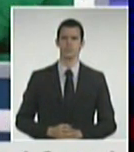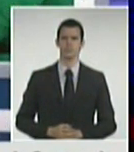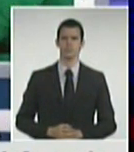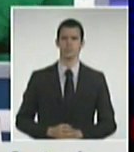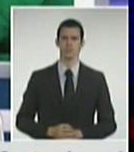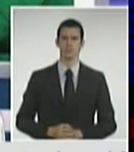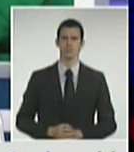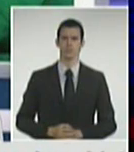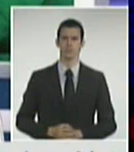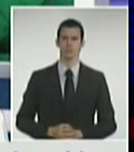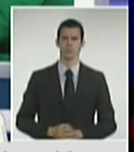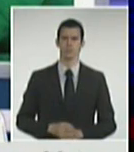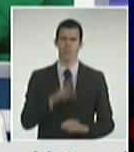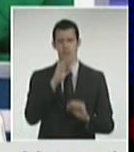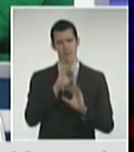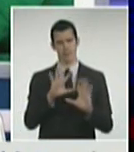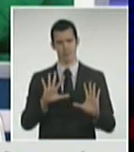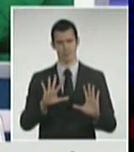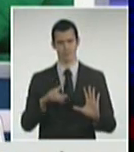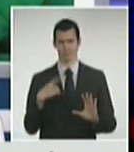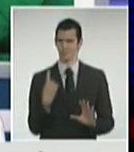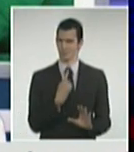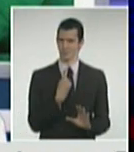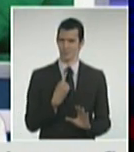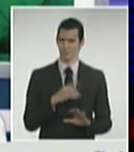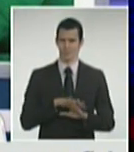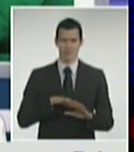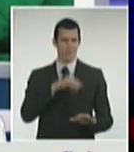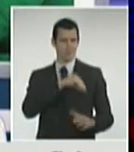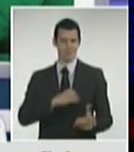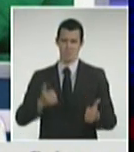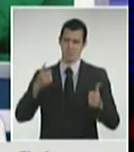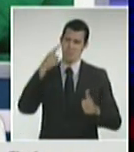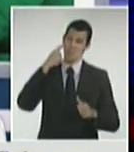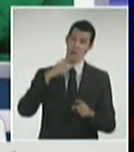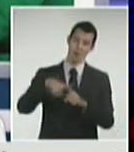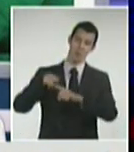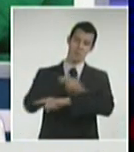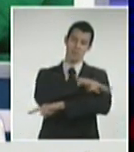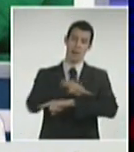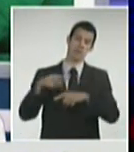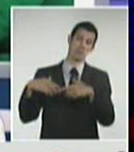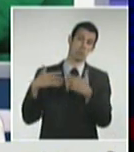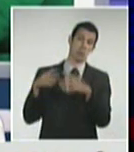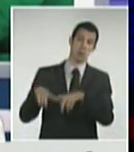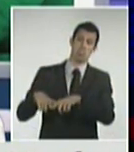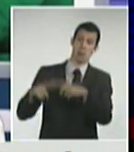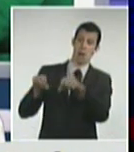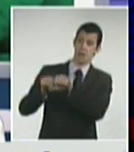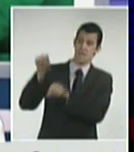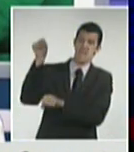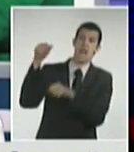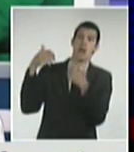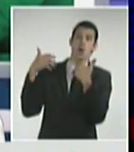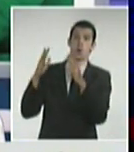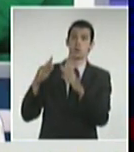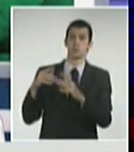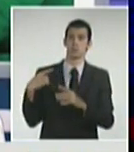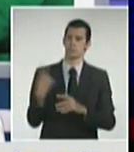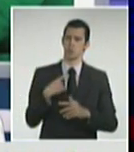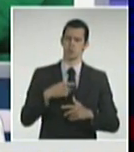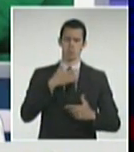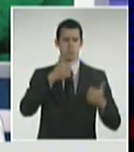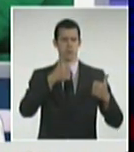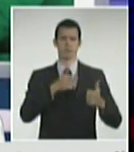demos conformidad, porque el mundo anda mal, nosotros mal, no, nosotros con nuestros protocolos, lo que no podemos estar ajenos